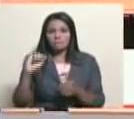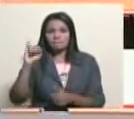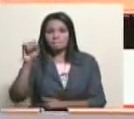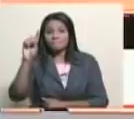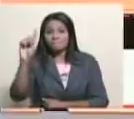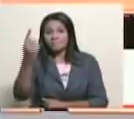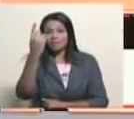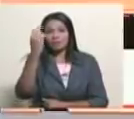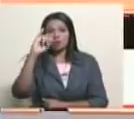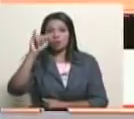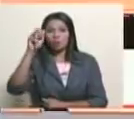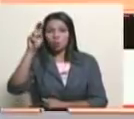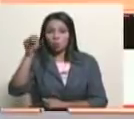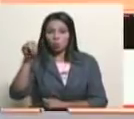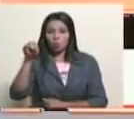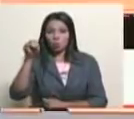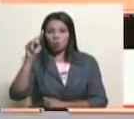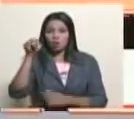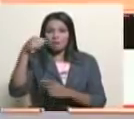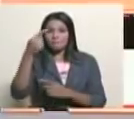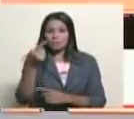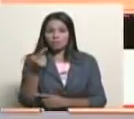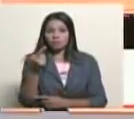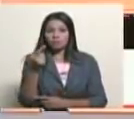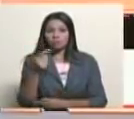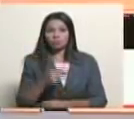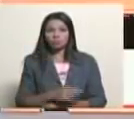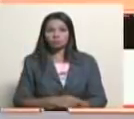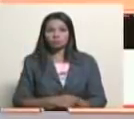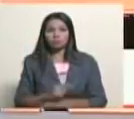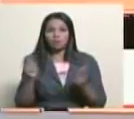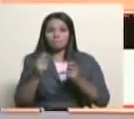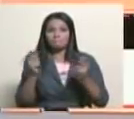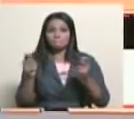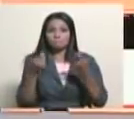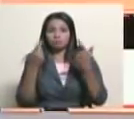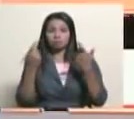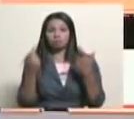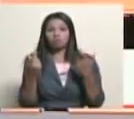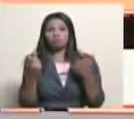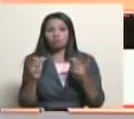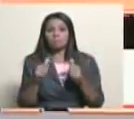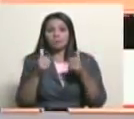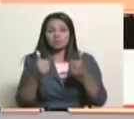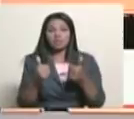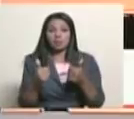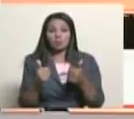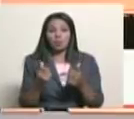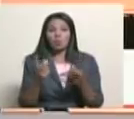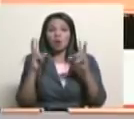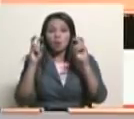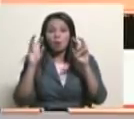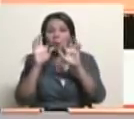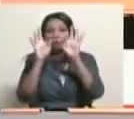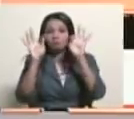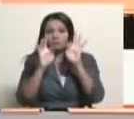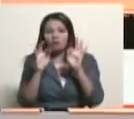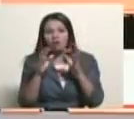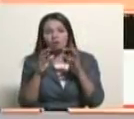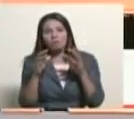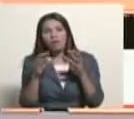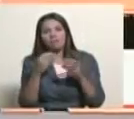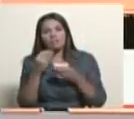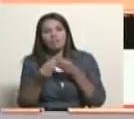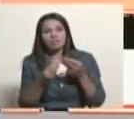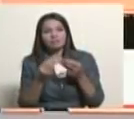1 de junio, próximo, arranquemos una nueva dinámica para